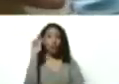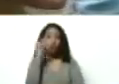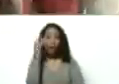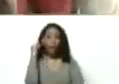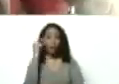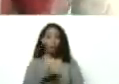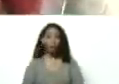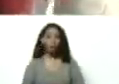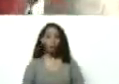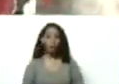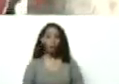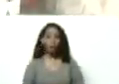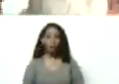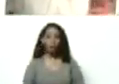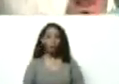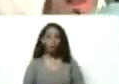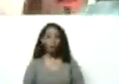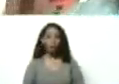venezolanas